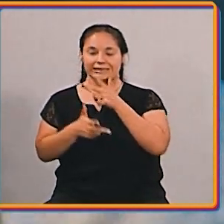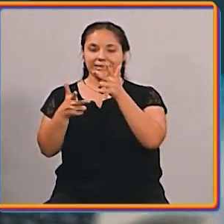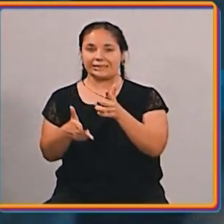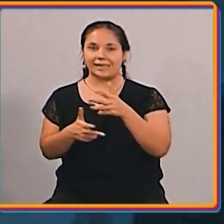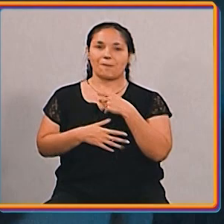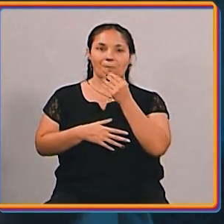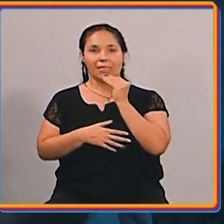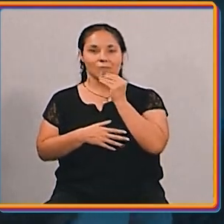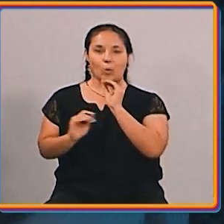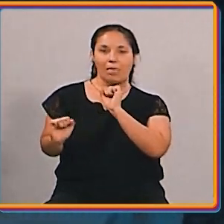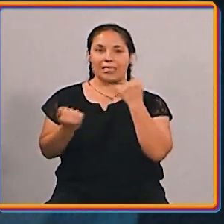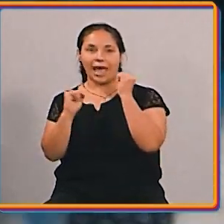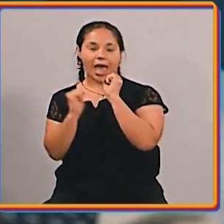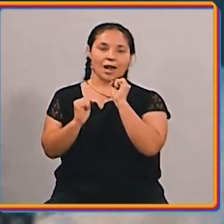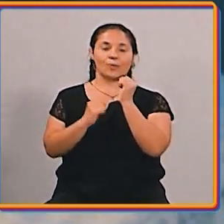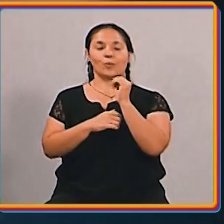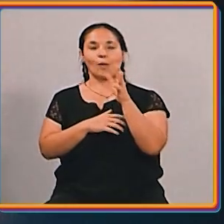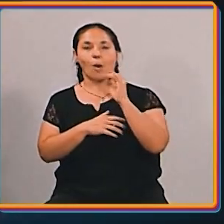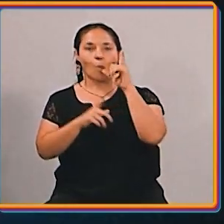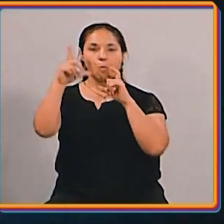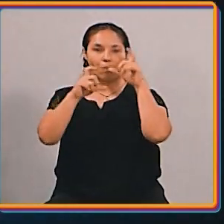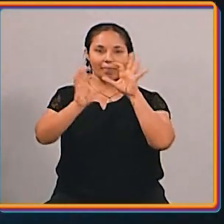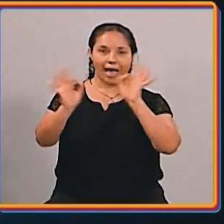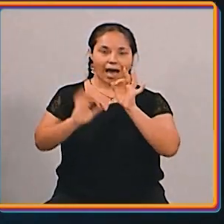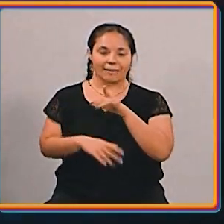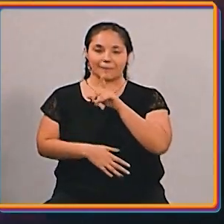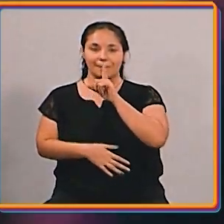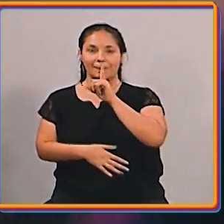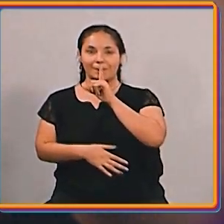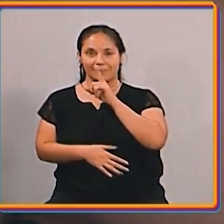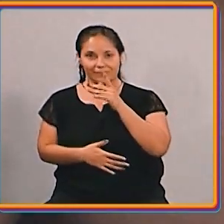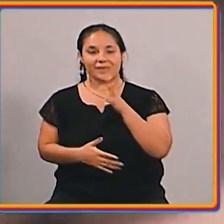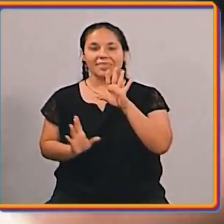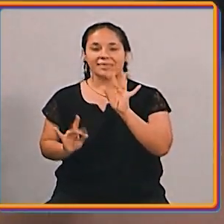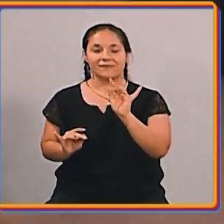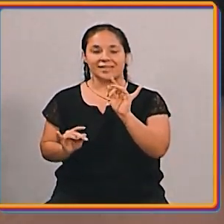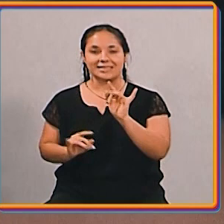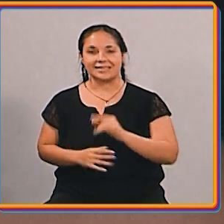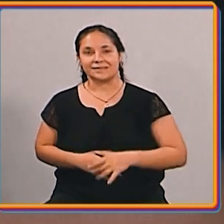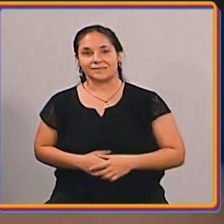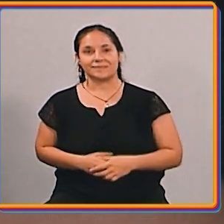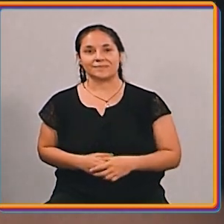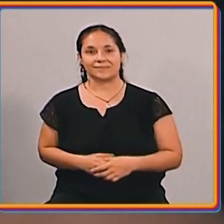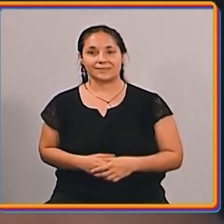y sostener esa mentira sin mostrar nervios o hacer muecas que delaten sus verdaderas intenciones.